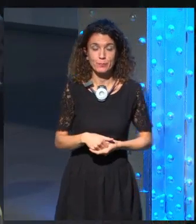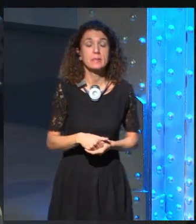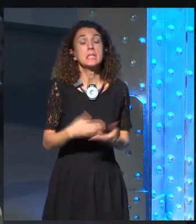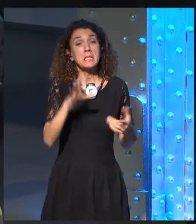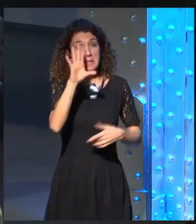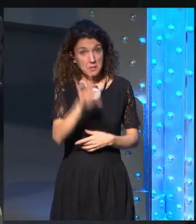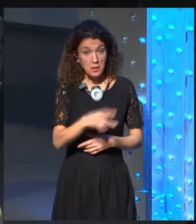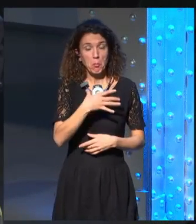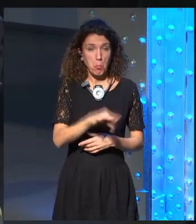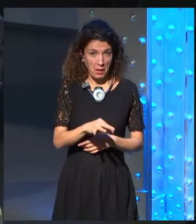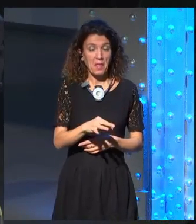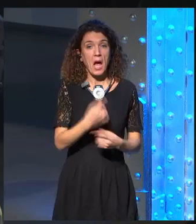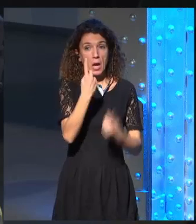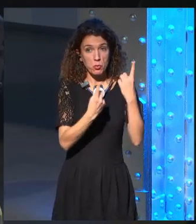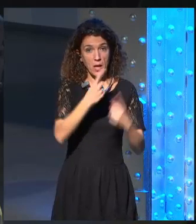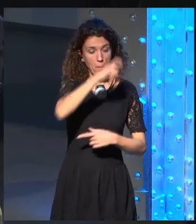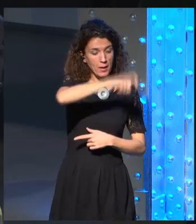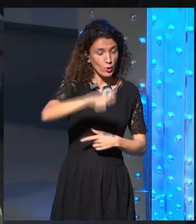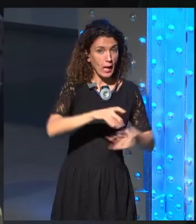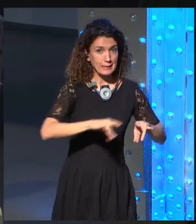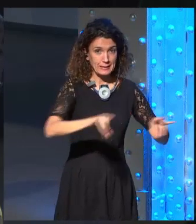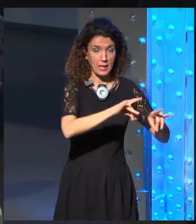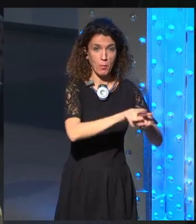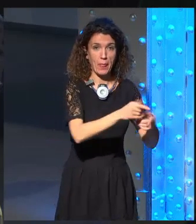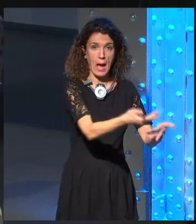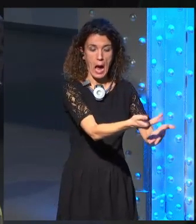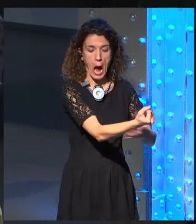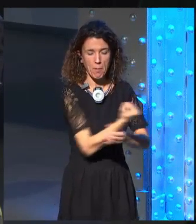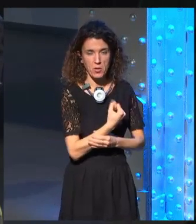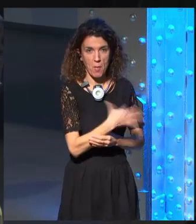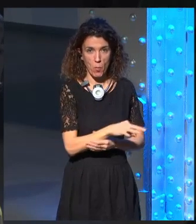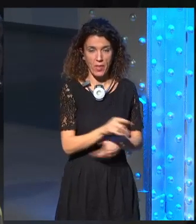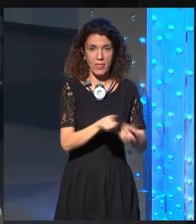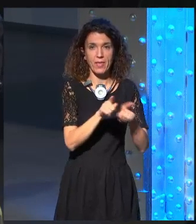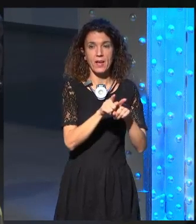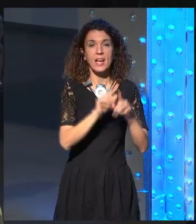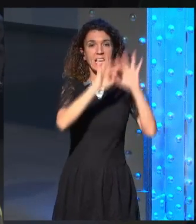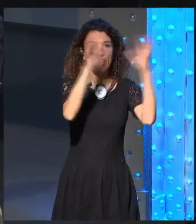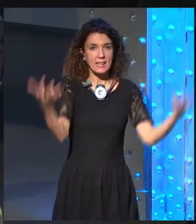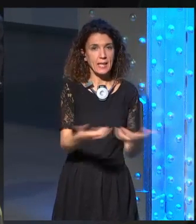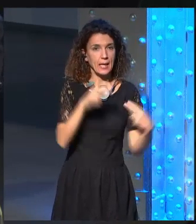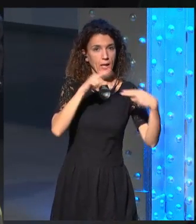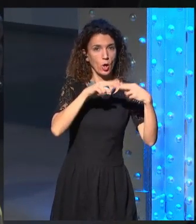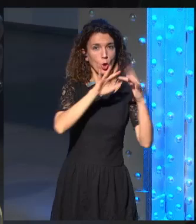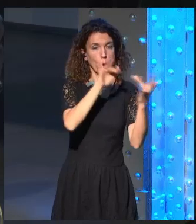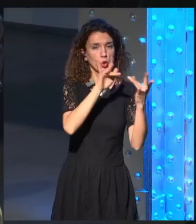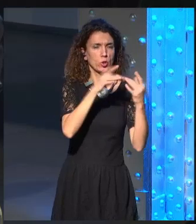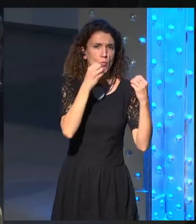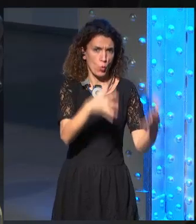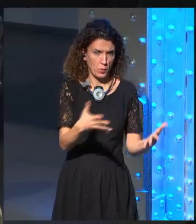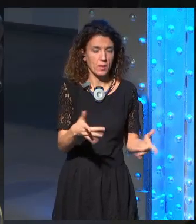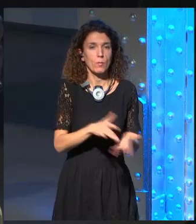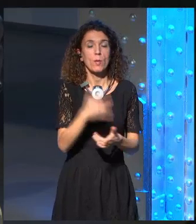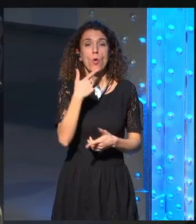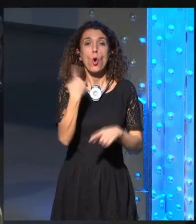bueno, sí, se tiene. Hay gente en la Tierra que te puede ayudar. Las conexiones de internet son bastante buenas, sí. Pues, por